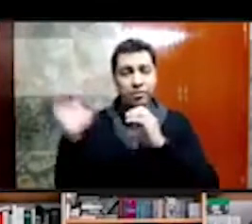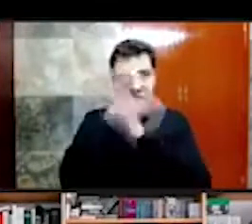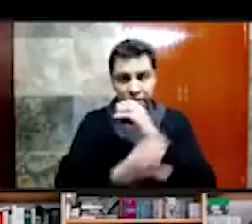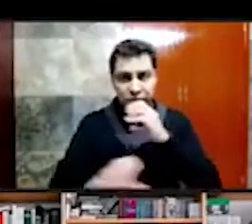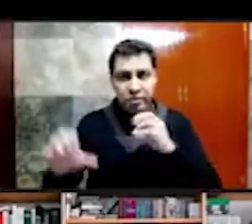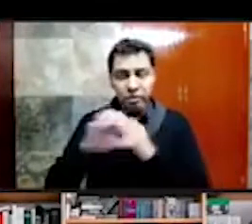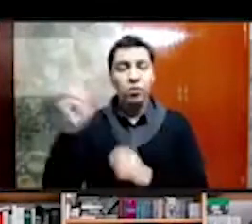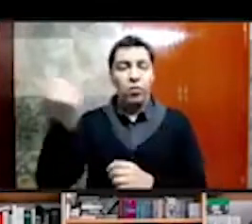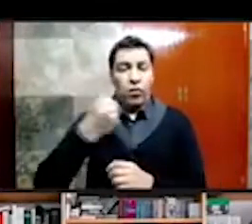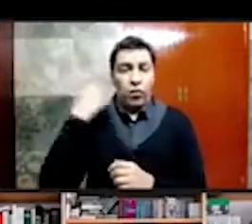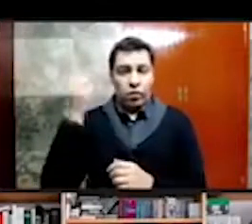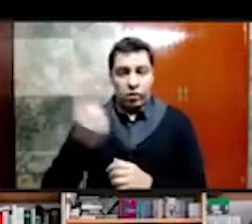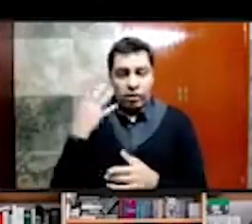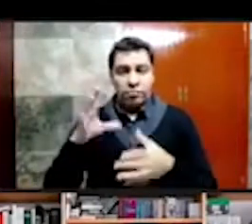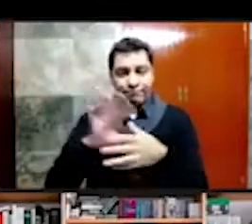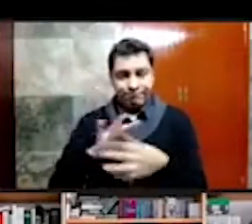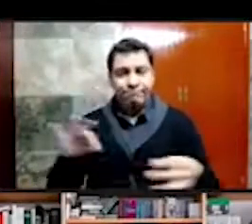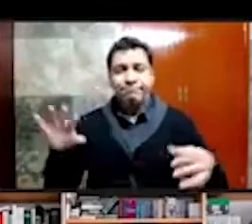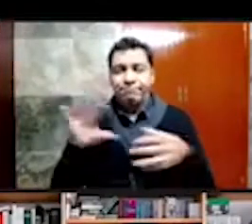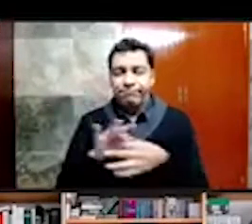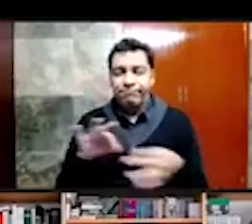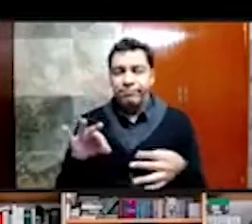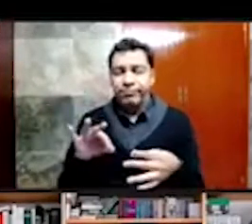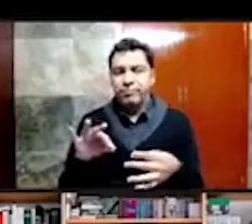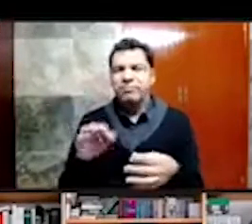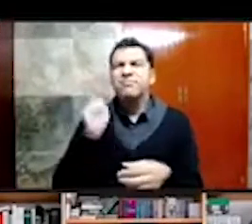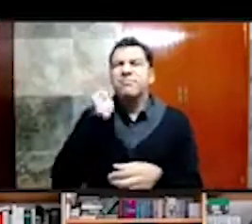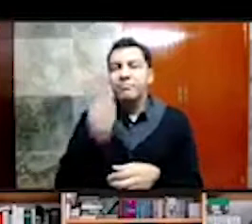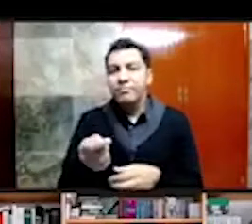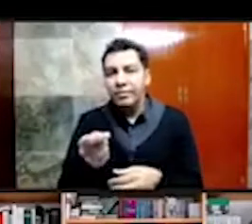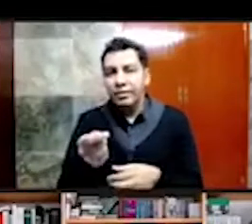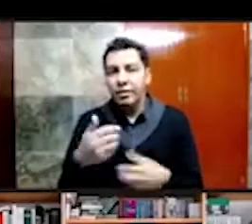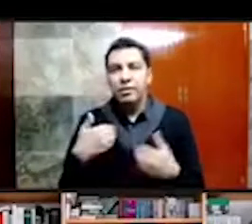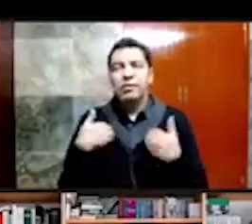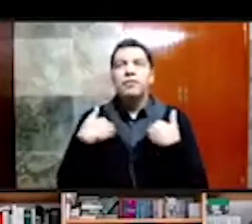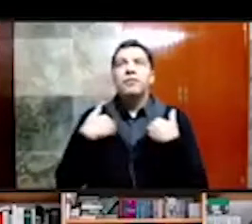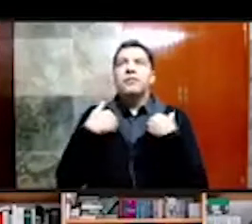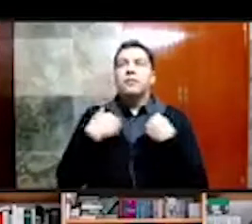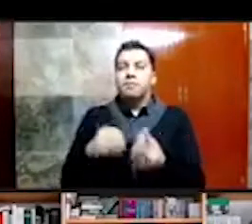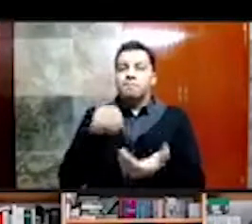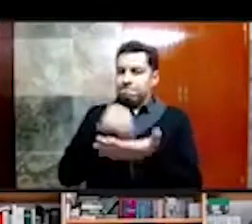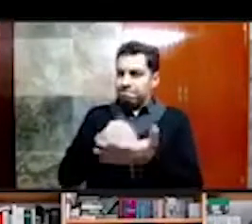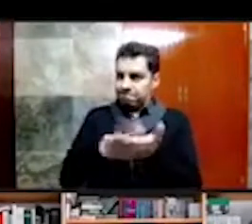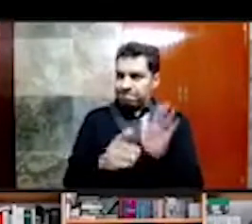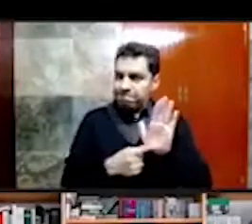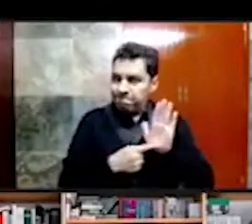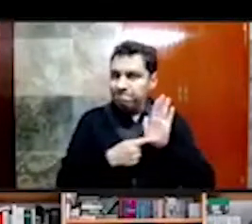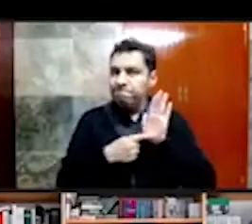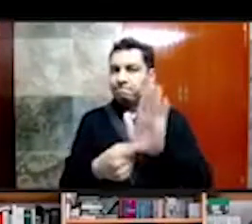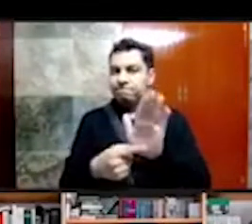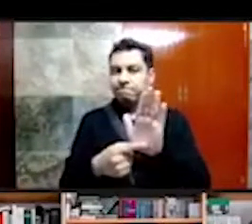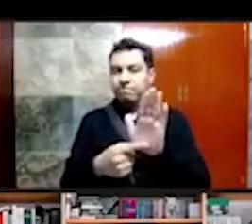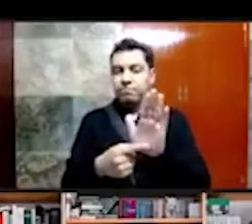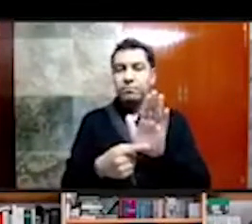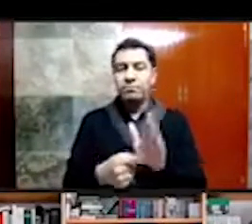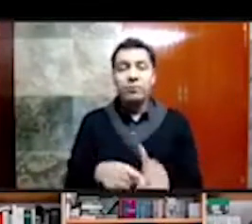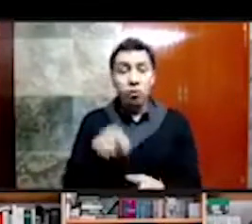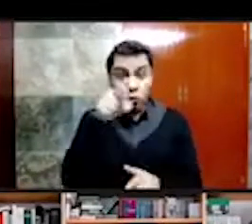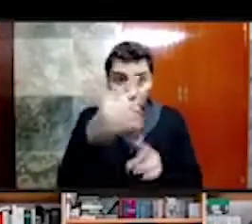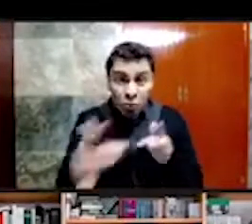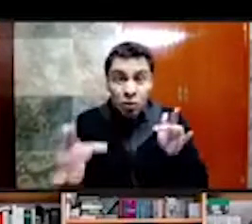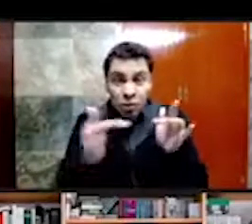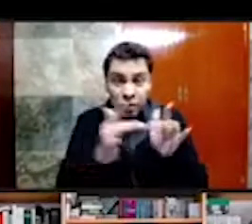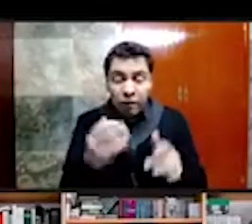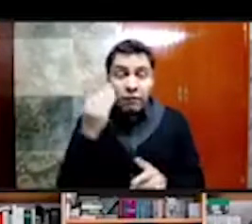seguramente dejará y ha dejado ya un impacto en nuestro público. A quienes nos han seguido